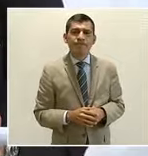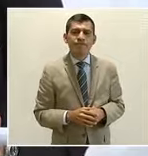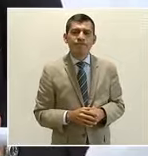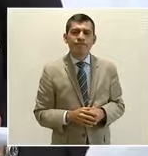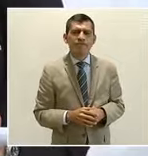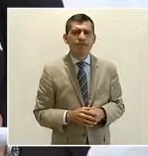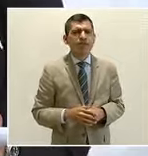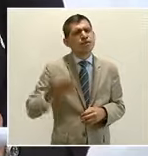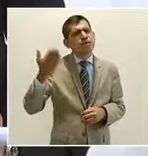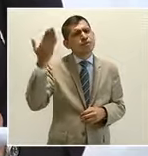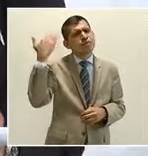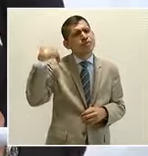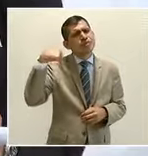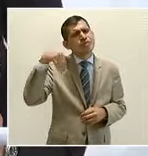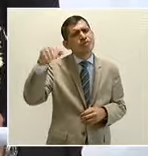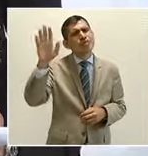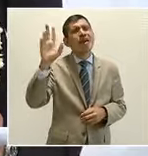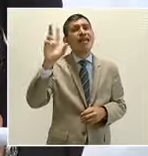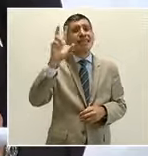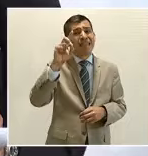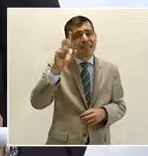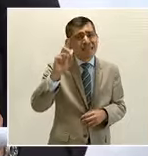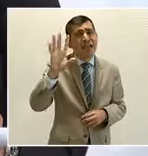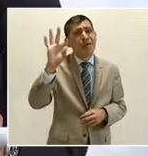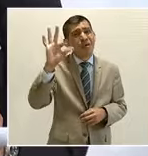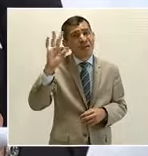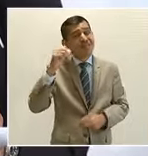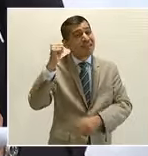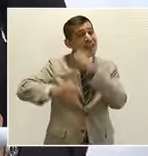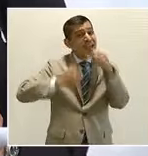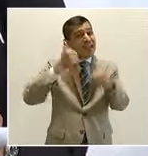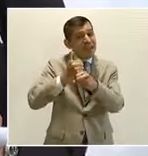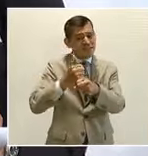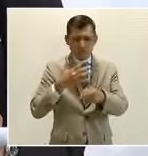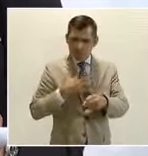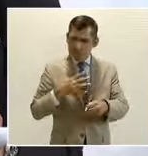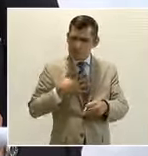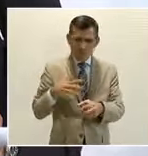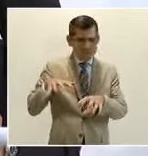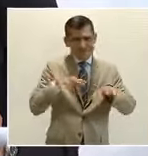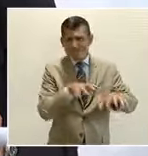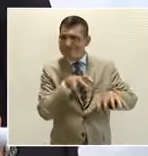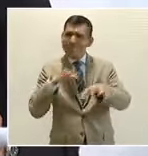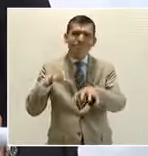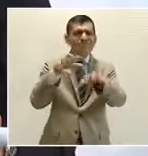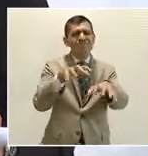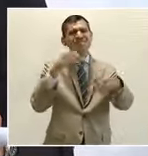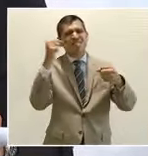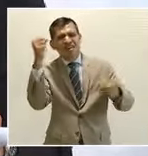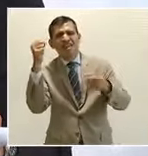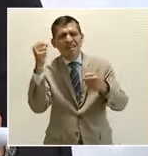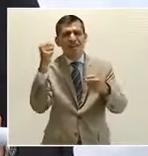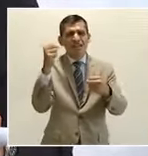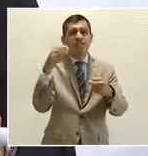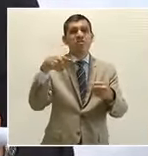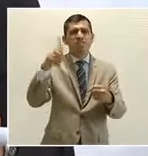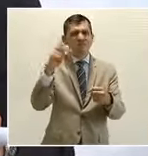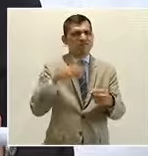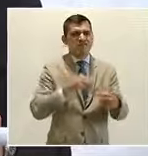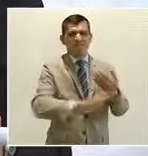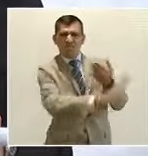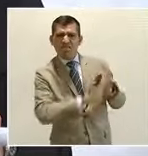hace 30 40 años luchando pero nunca caímos en una provocación